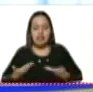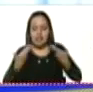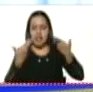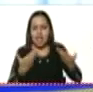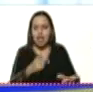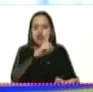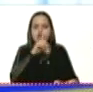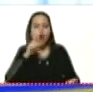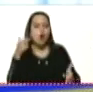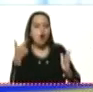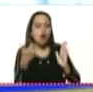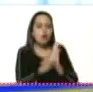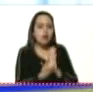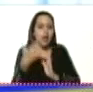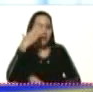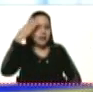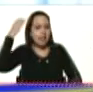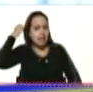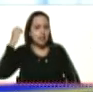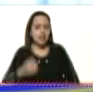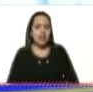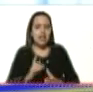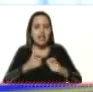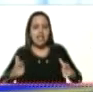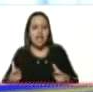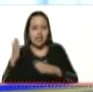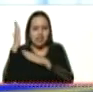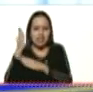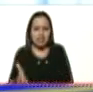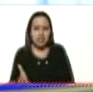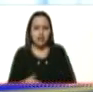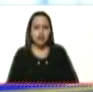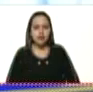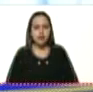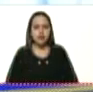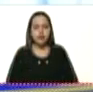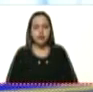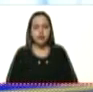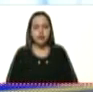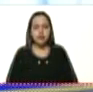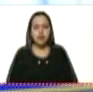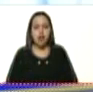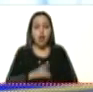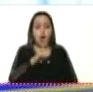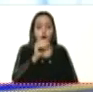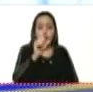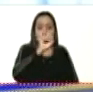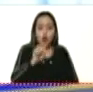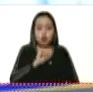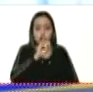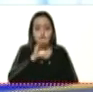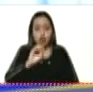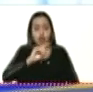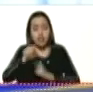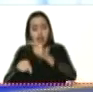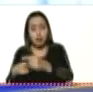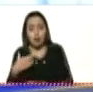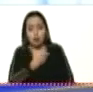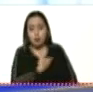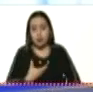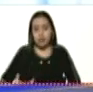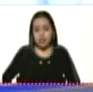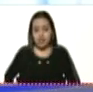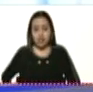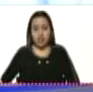generalísimo y dictador de la nación. Va a ser el entonces triunviro Rocio Nieves en su turno como presidente de la República,